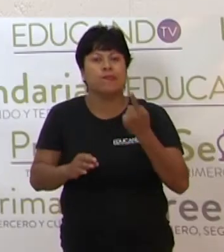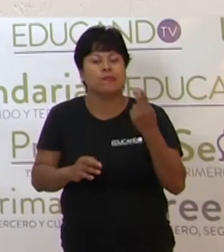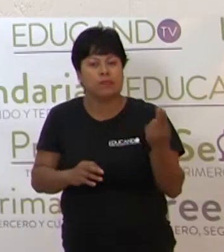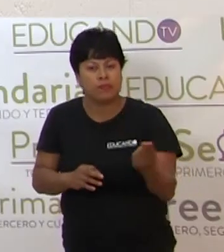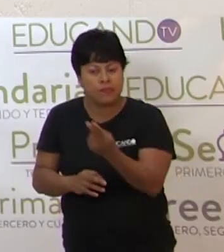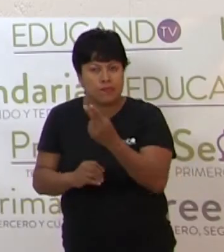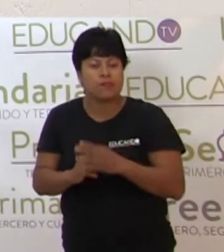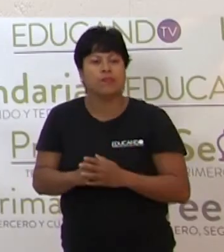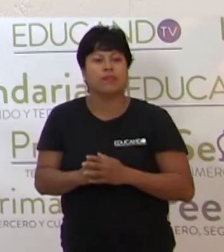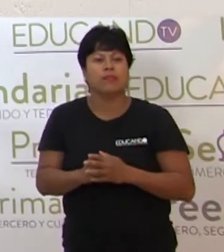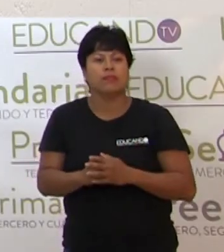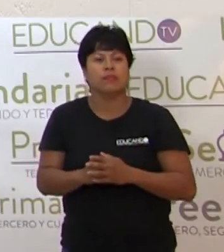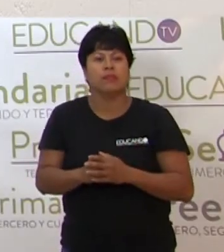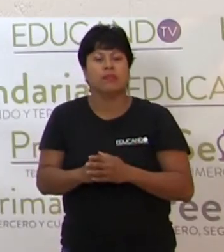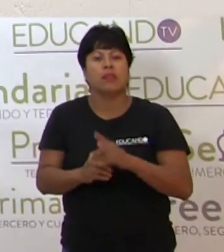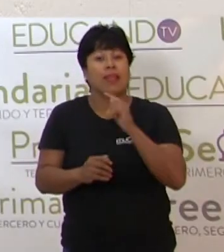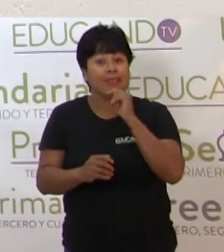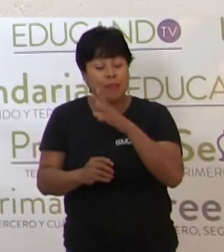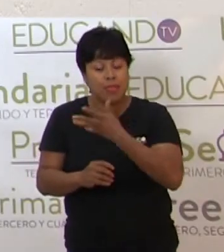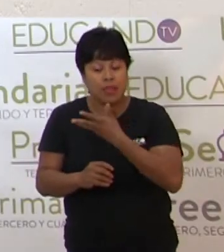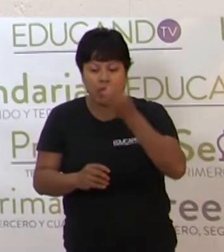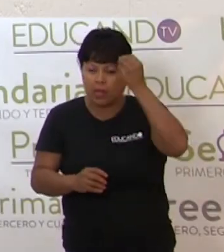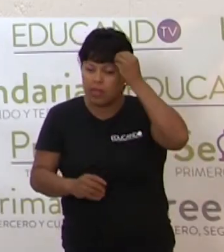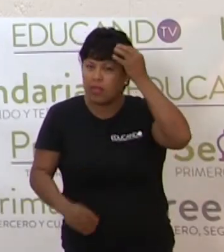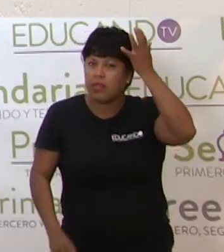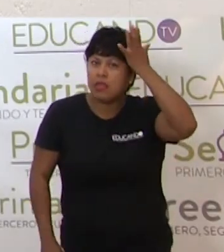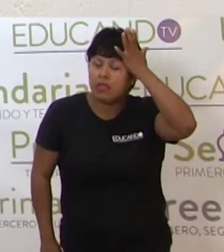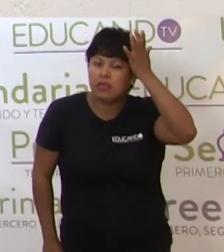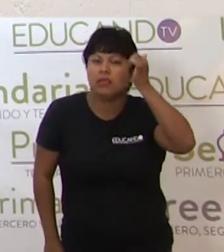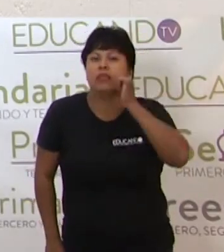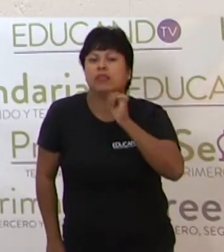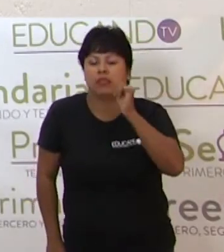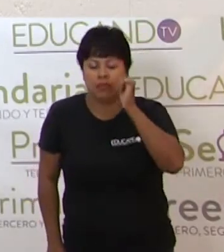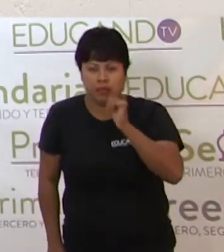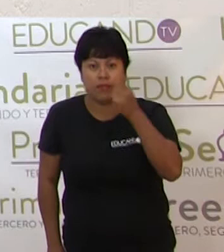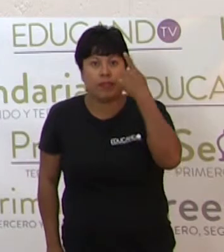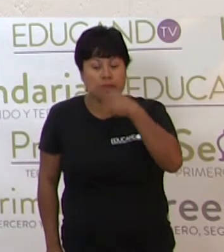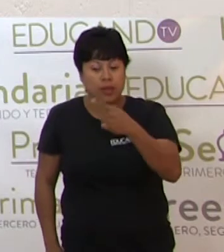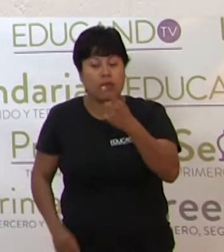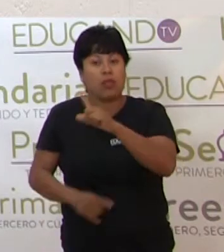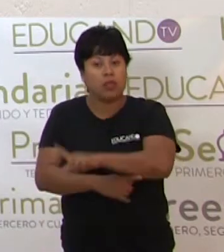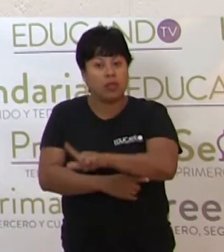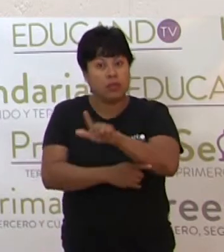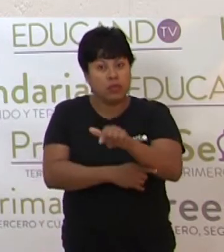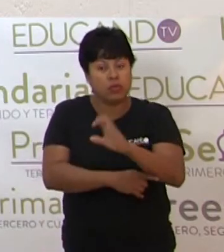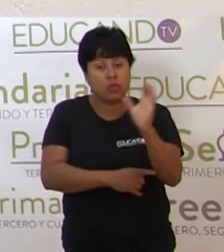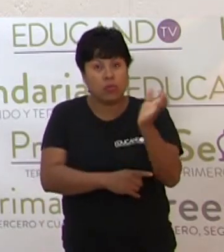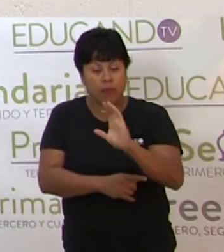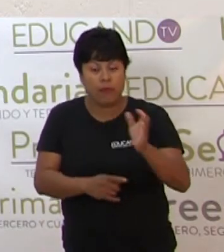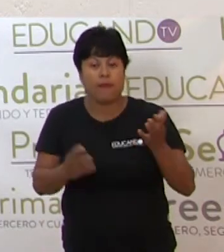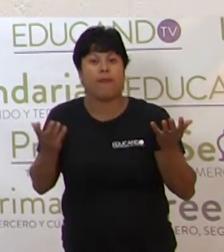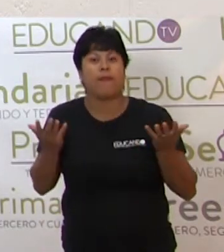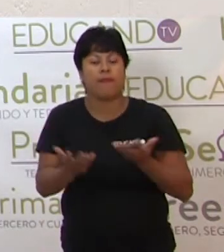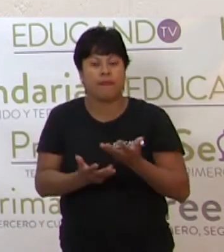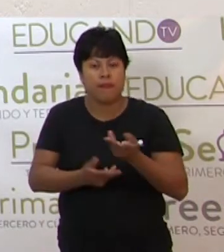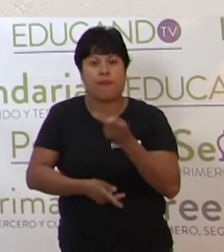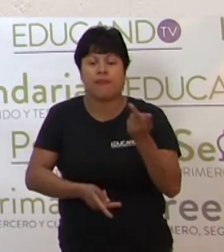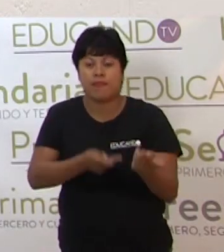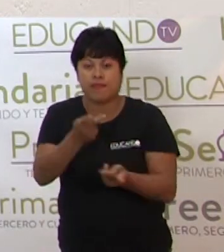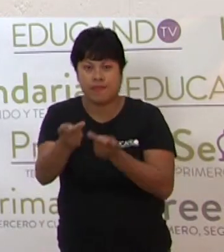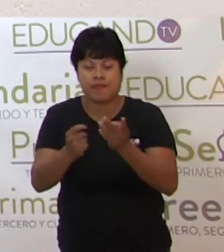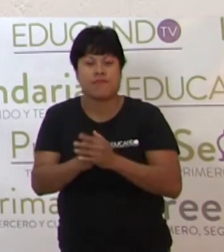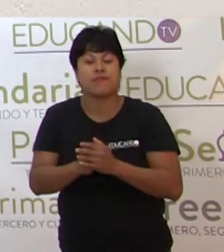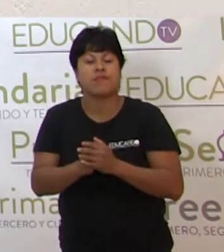ustedes lo sepan, lo tengan en su mente, para que después cuando les hagan